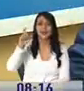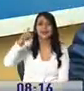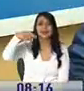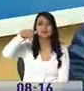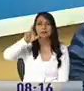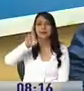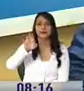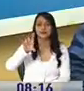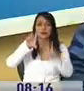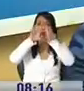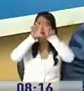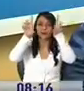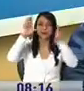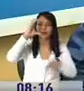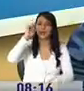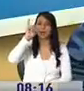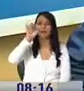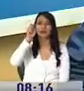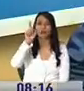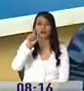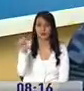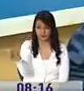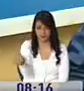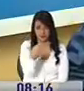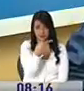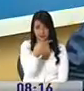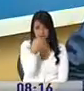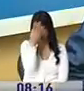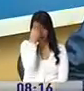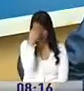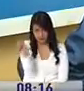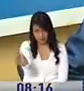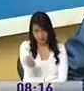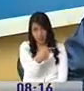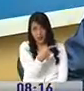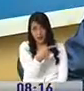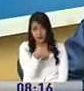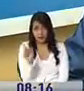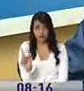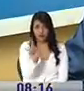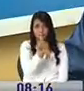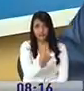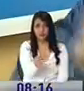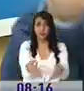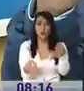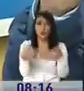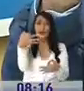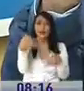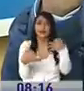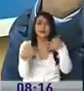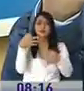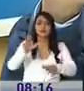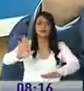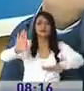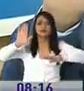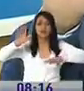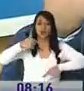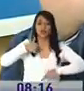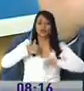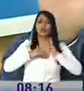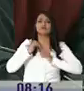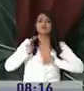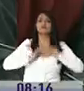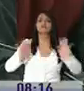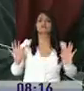la empresa caminosa vaya señor glass preséntese ante un juez y diga yo no tengo nada que ver